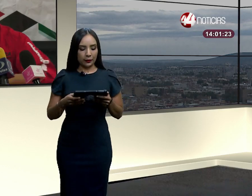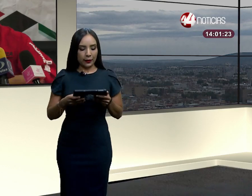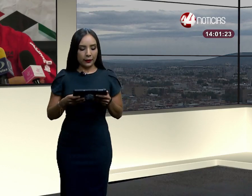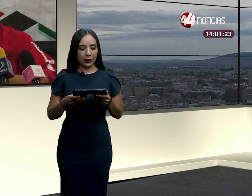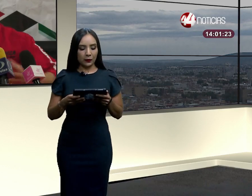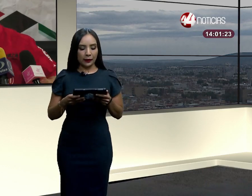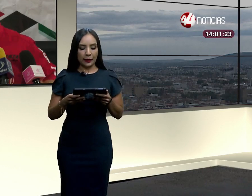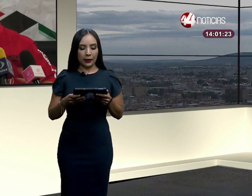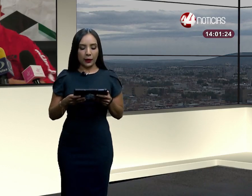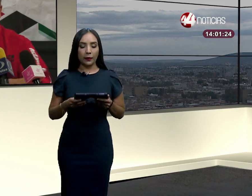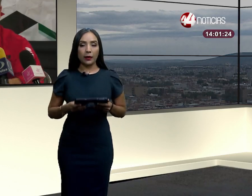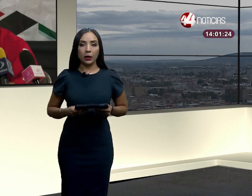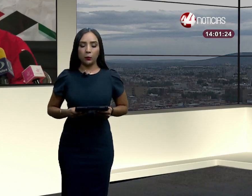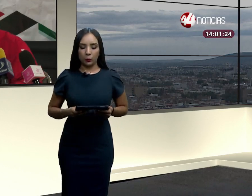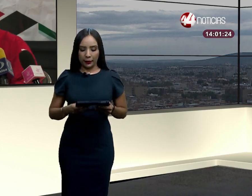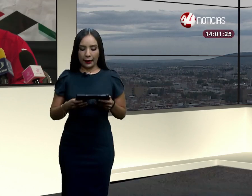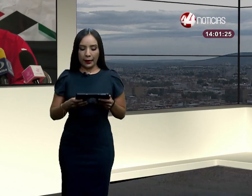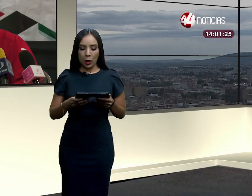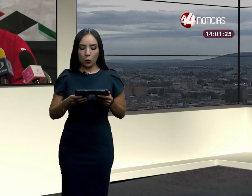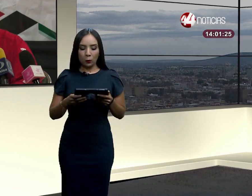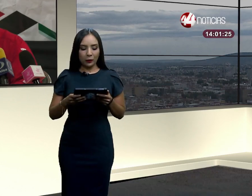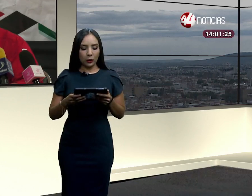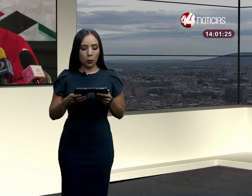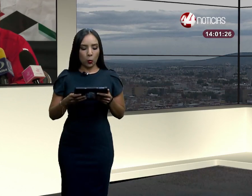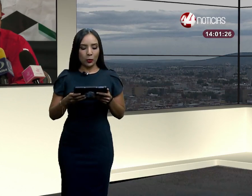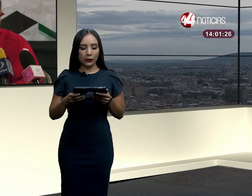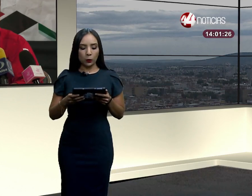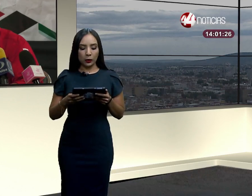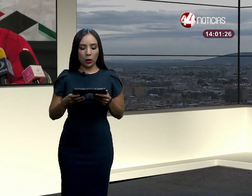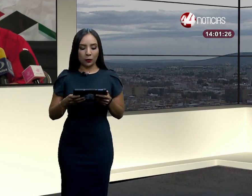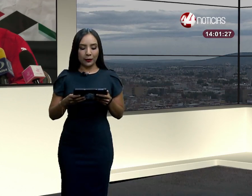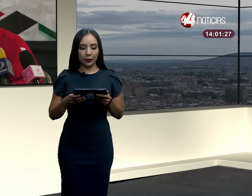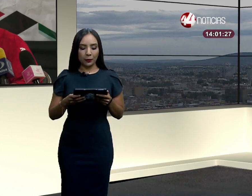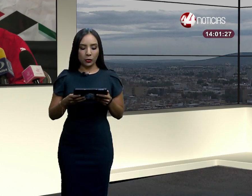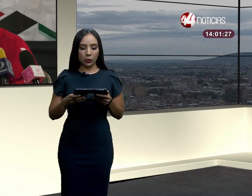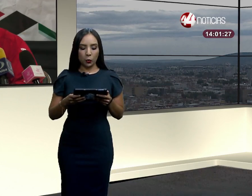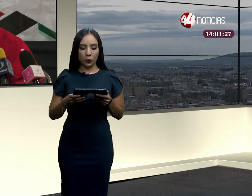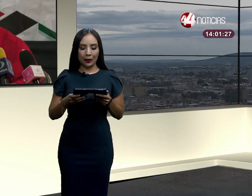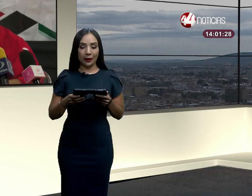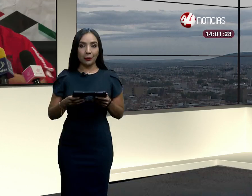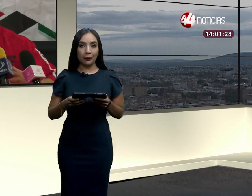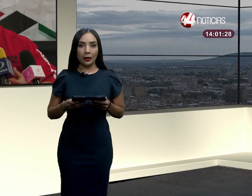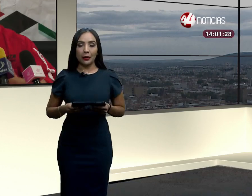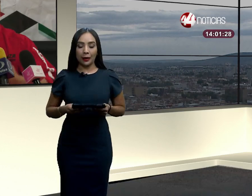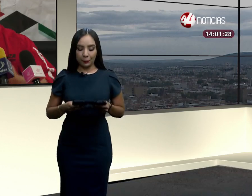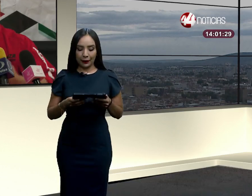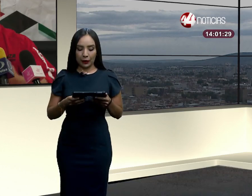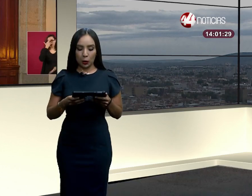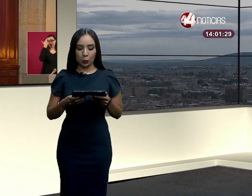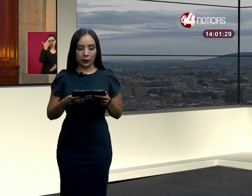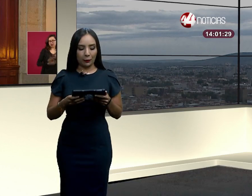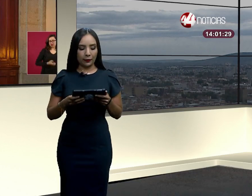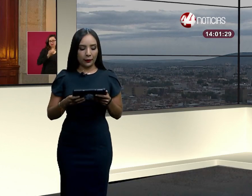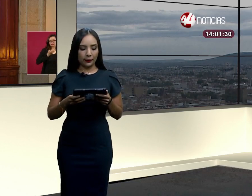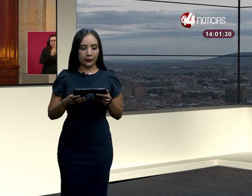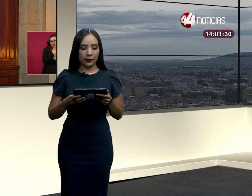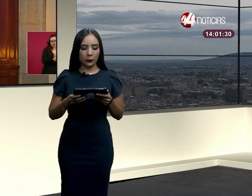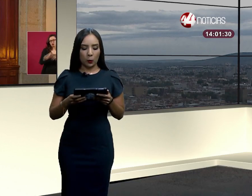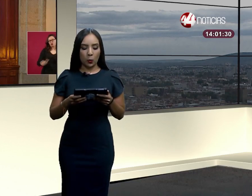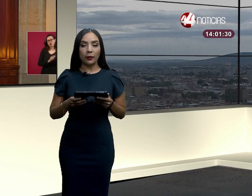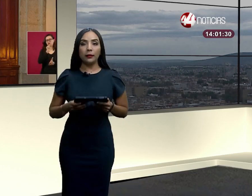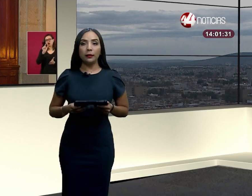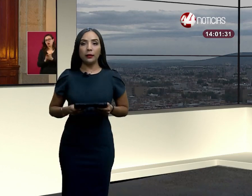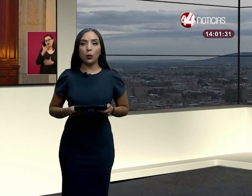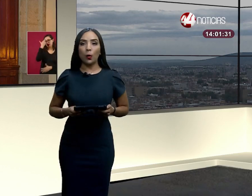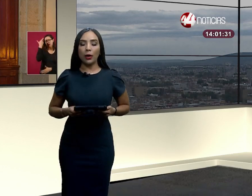En otros detalles, la Fiscalía General de la República cumplimentó una segunda orden de aprehensión contra el capitán José Martínez